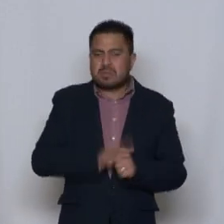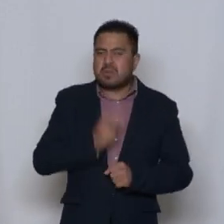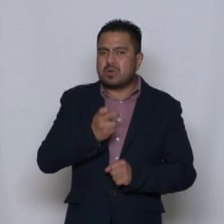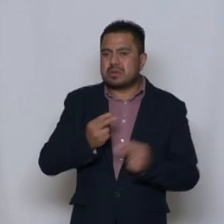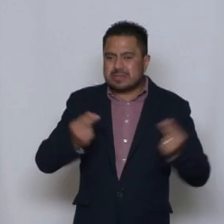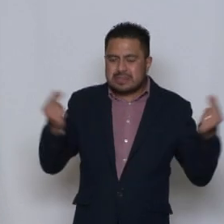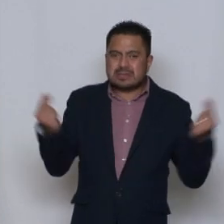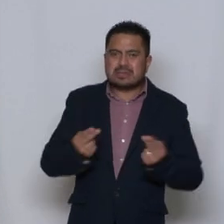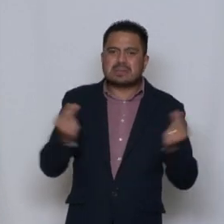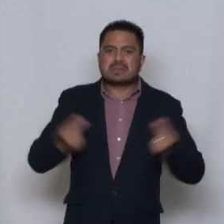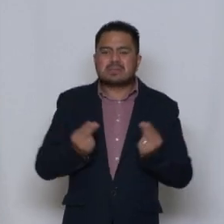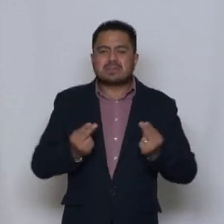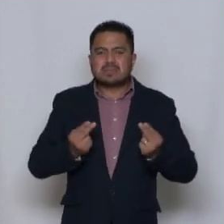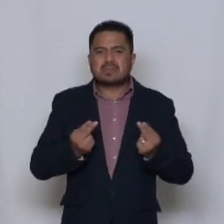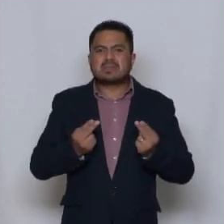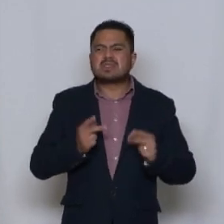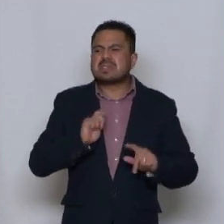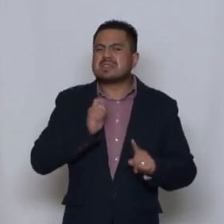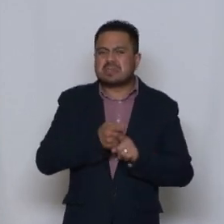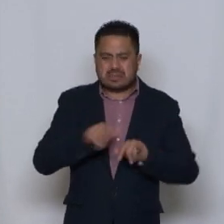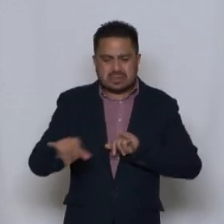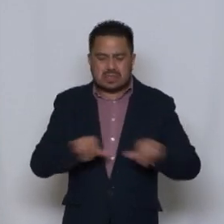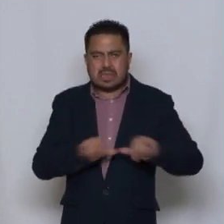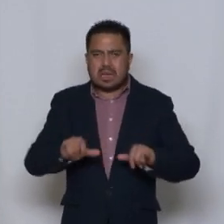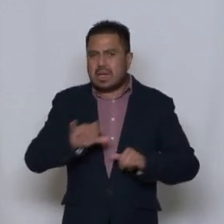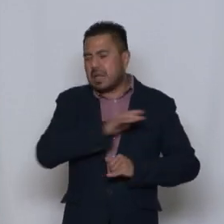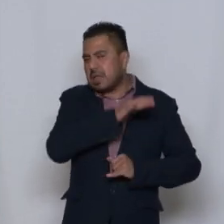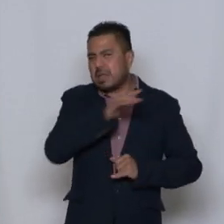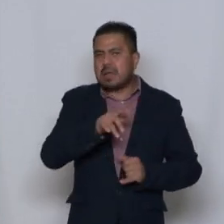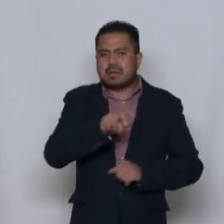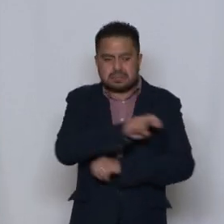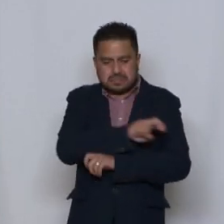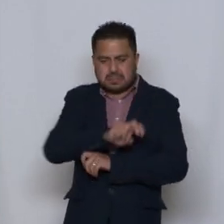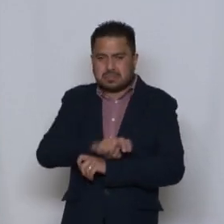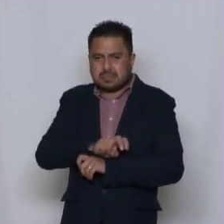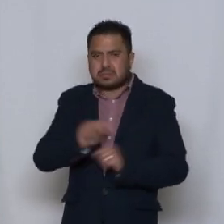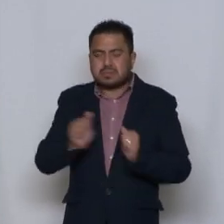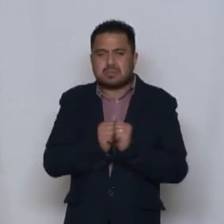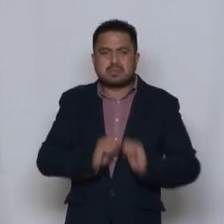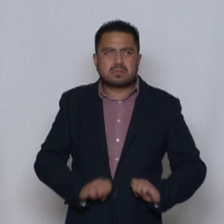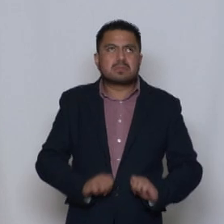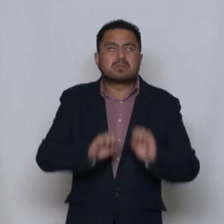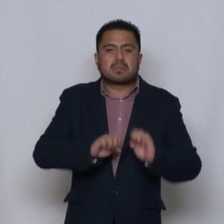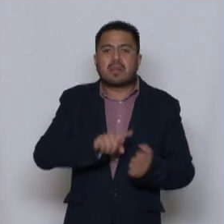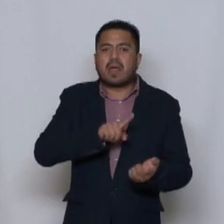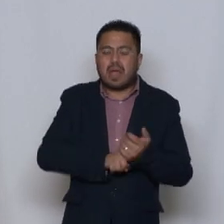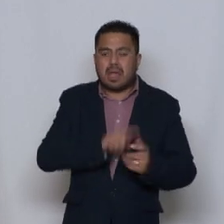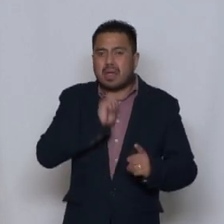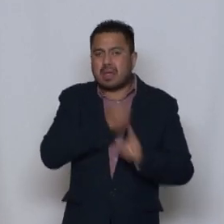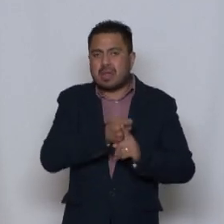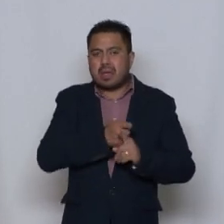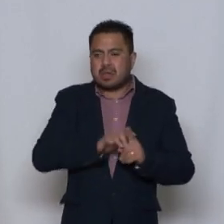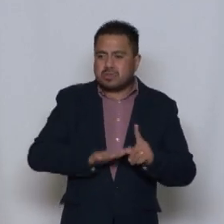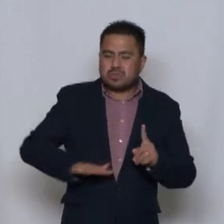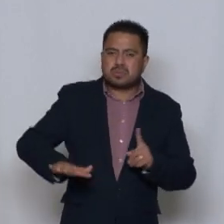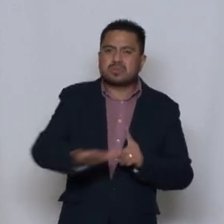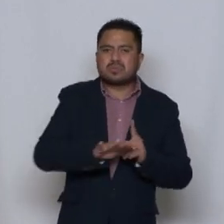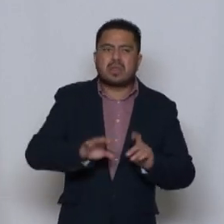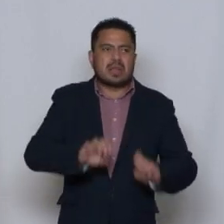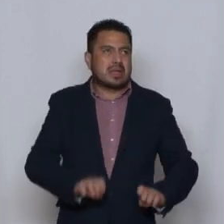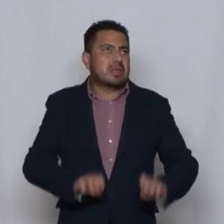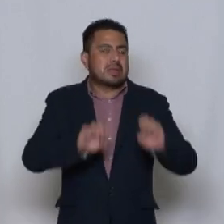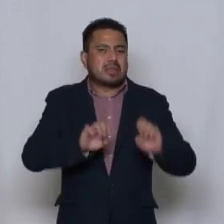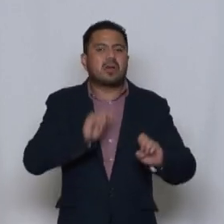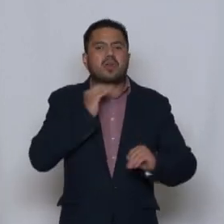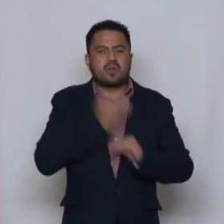requerimos los planos generalmente arquitectónicos y estructurales de la zona o de edificios que